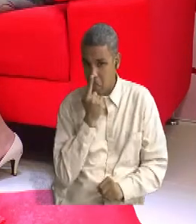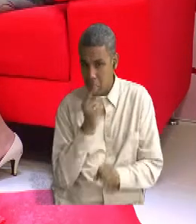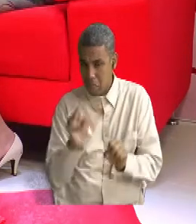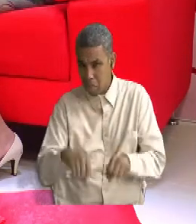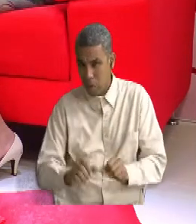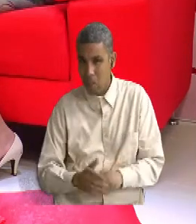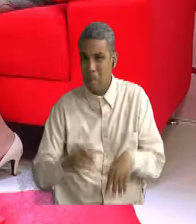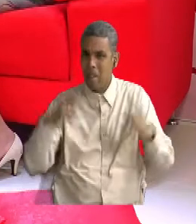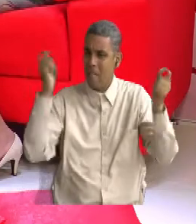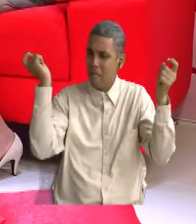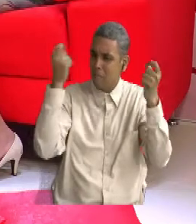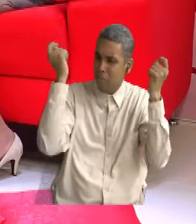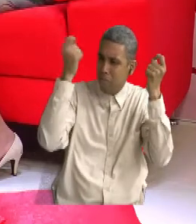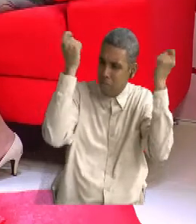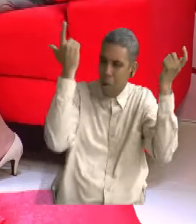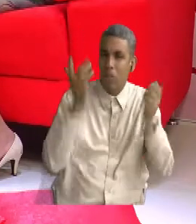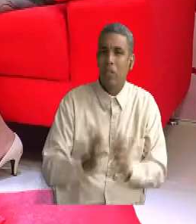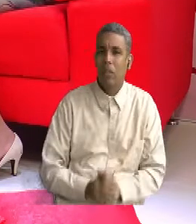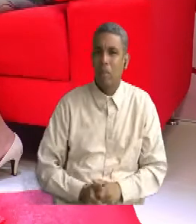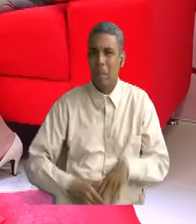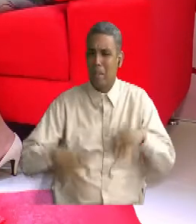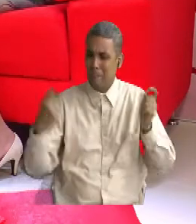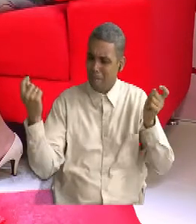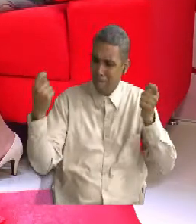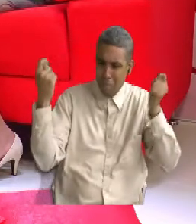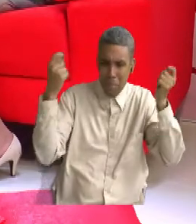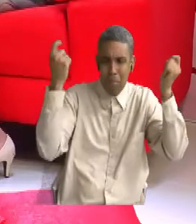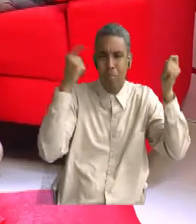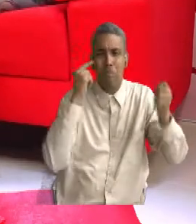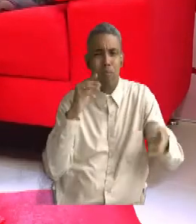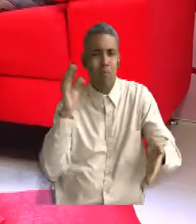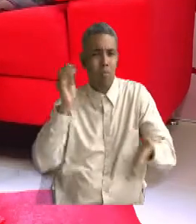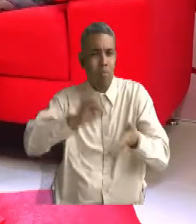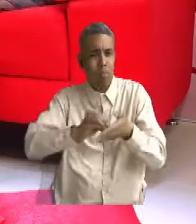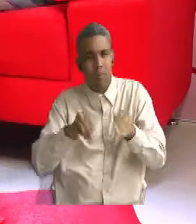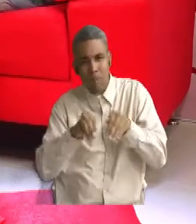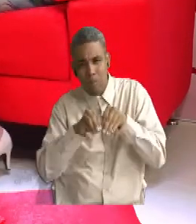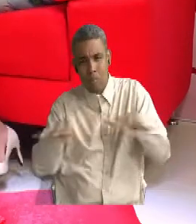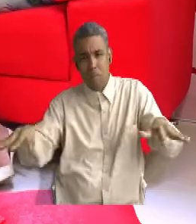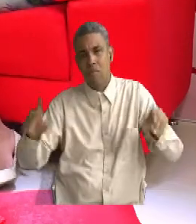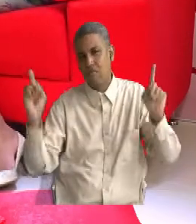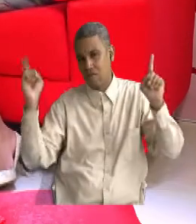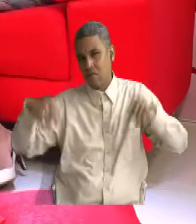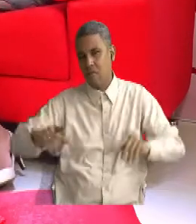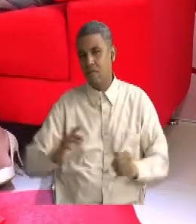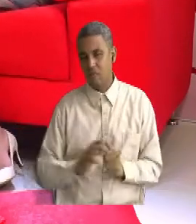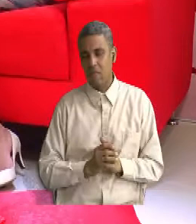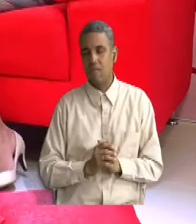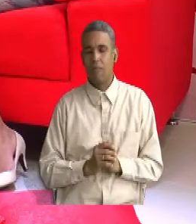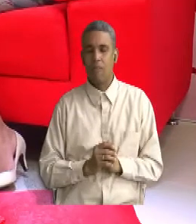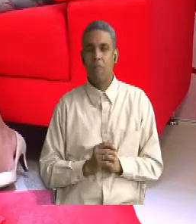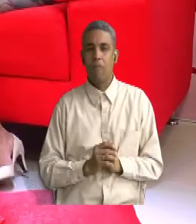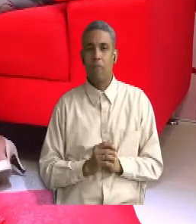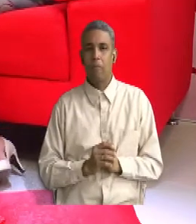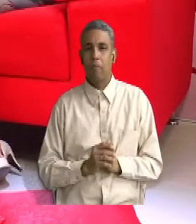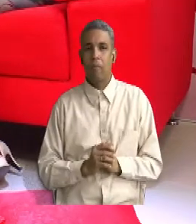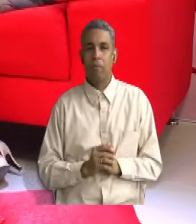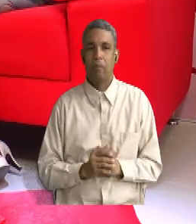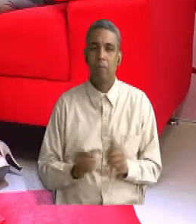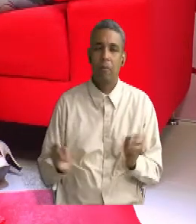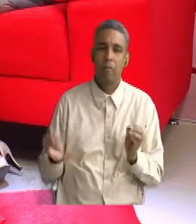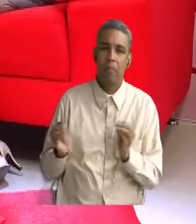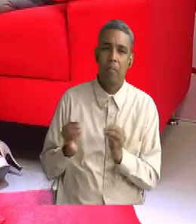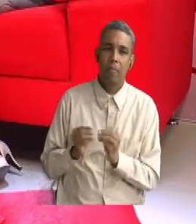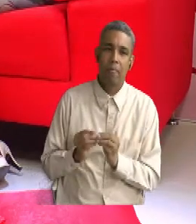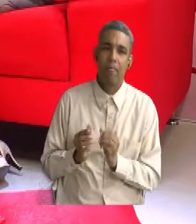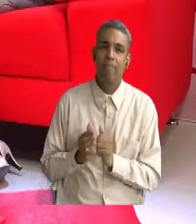publicidad por los clasificados, que es bastante visto por todos los barranqueños. Bueno, Jenny, hablemos un poco acerca de tu negocio,